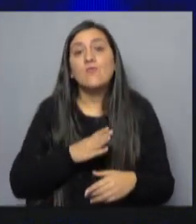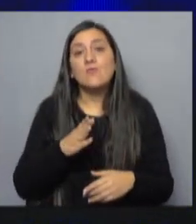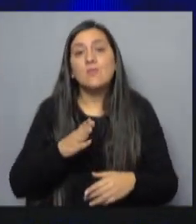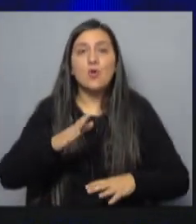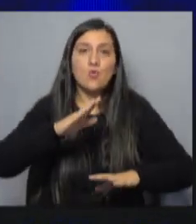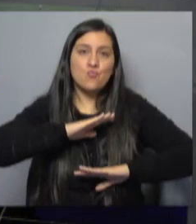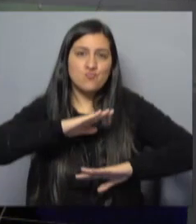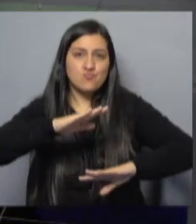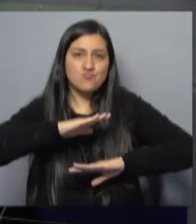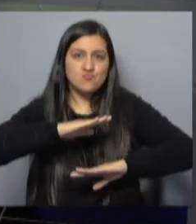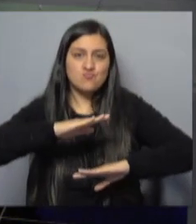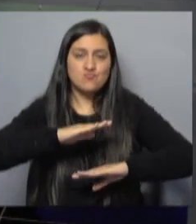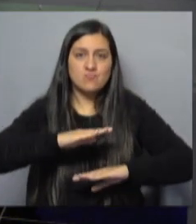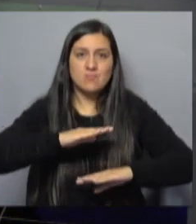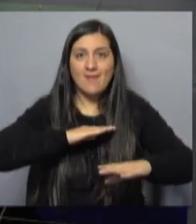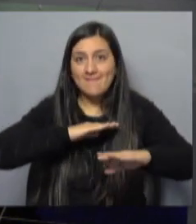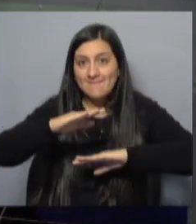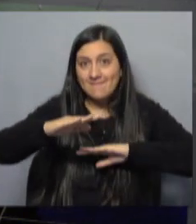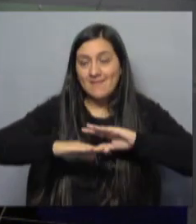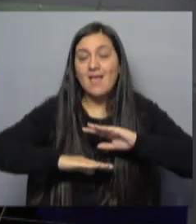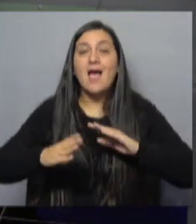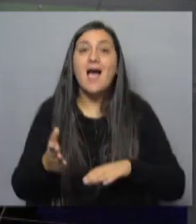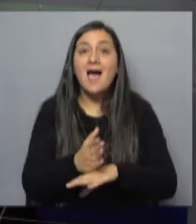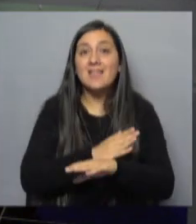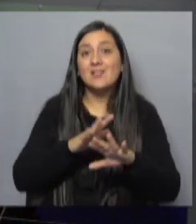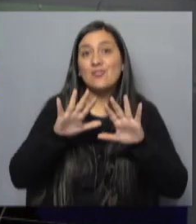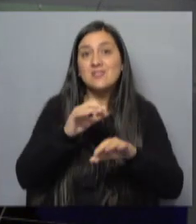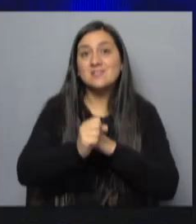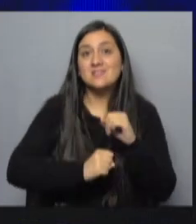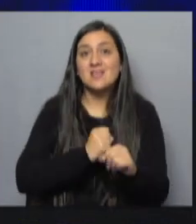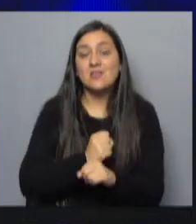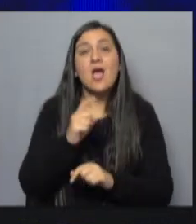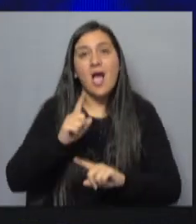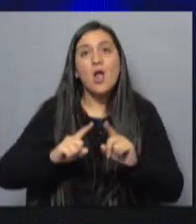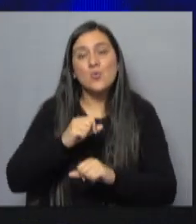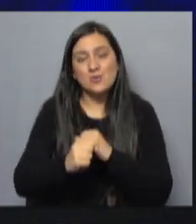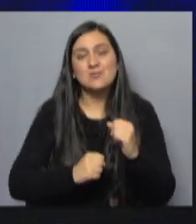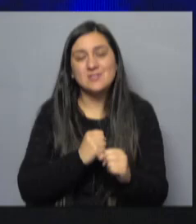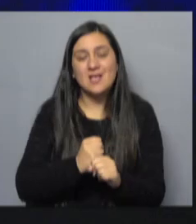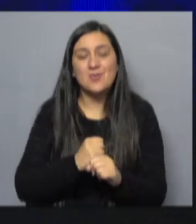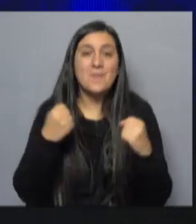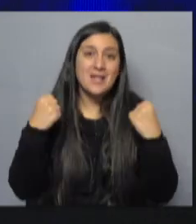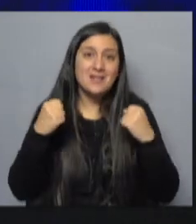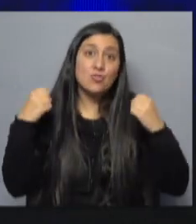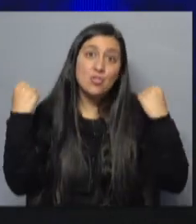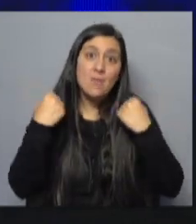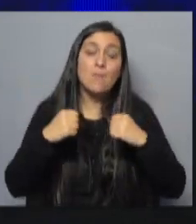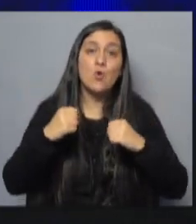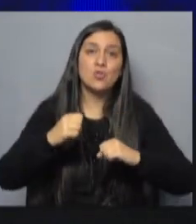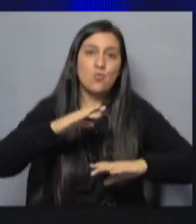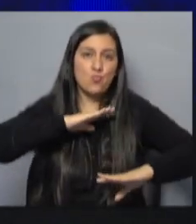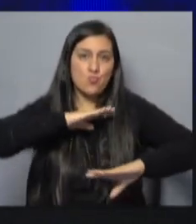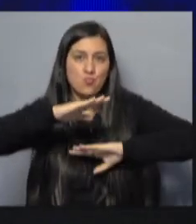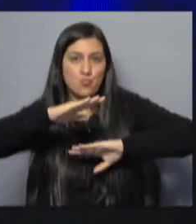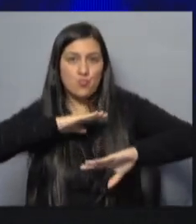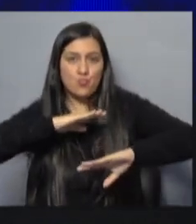a los antes de los 10 años, ahí en esa edad. Estuve un par de años, tampoco me hice un curso, un profesorado